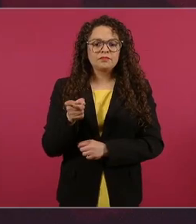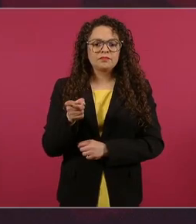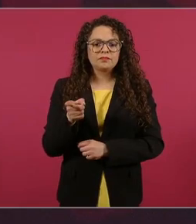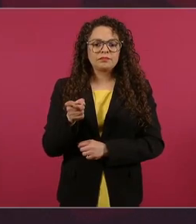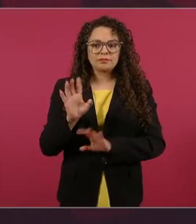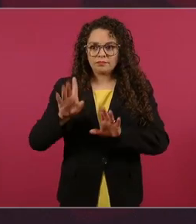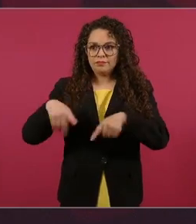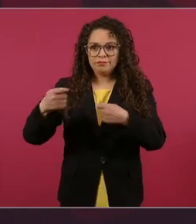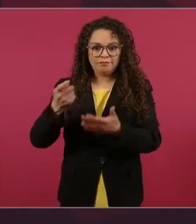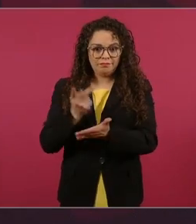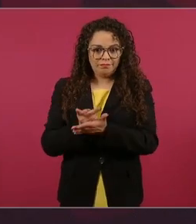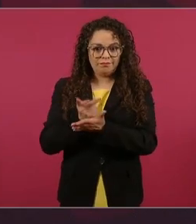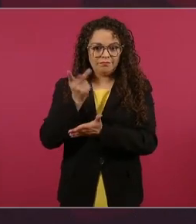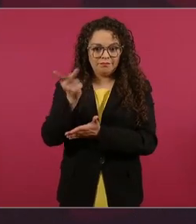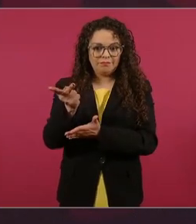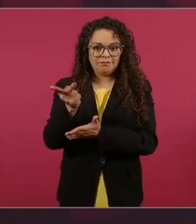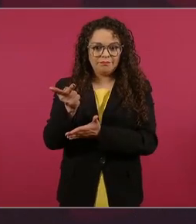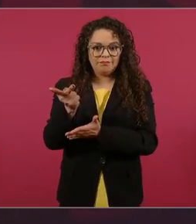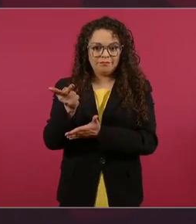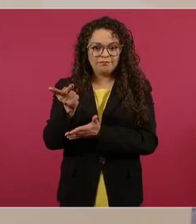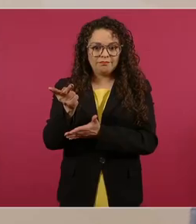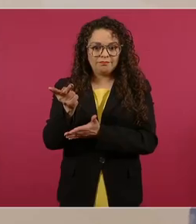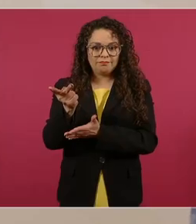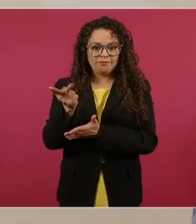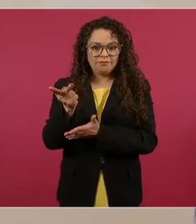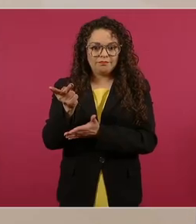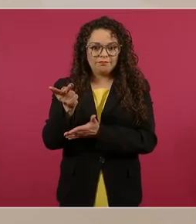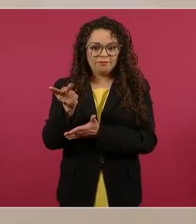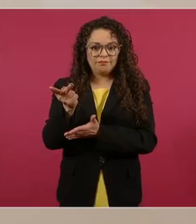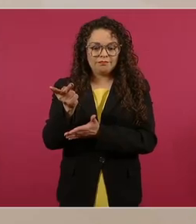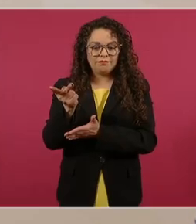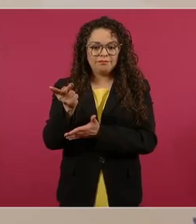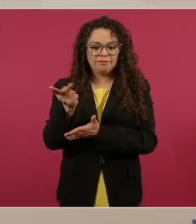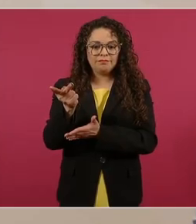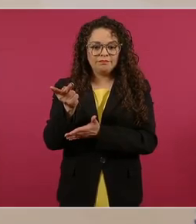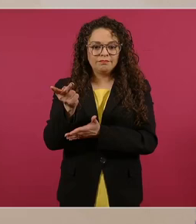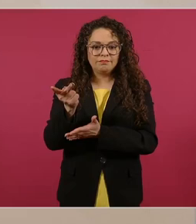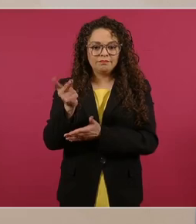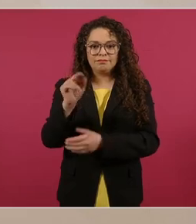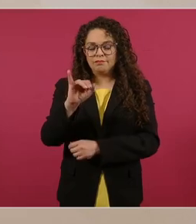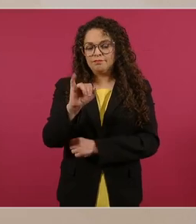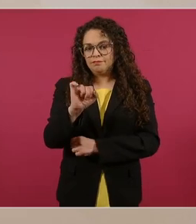premiado, ¿no? Kingole. Sí, premiado